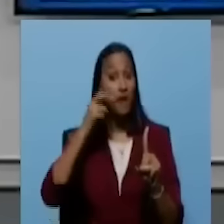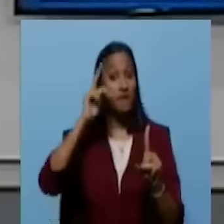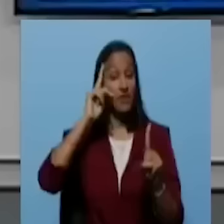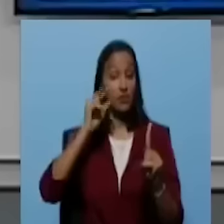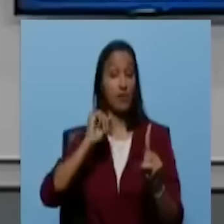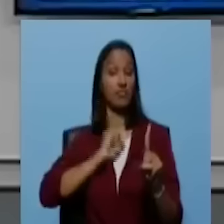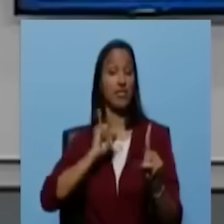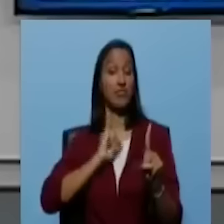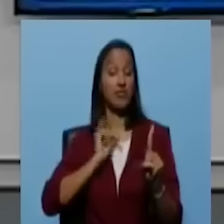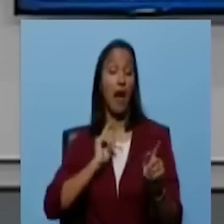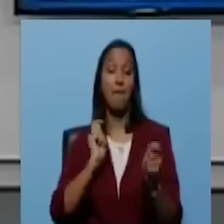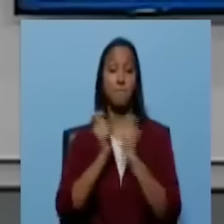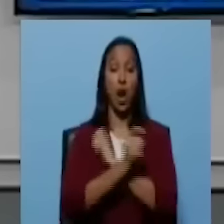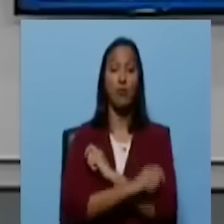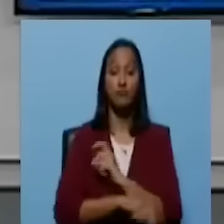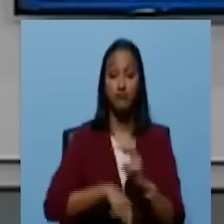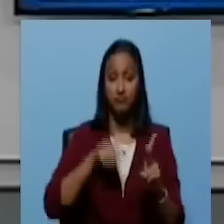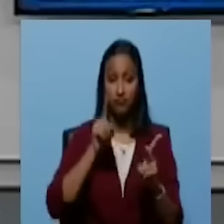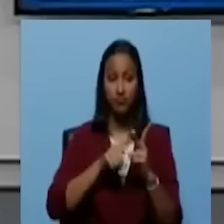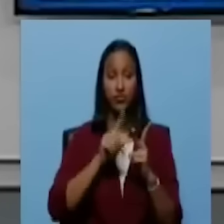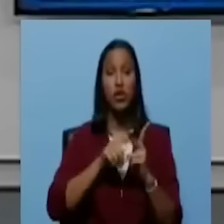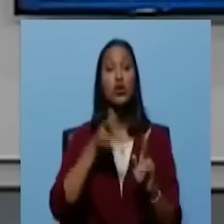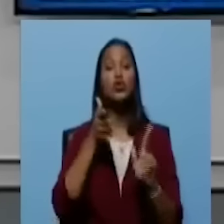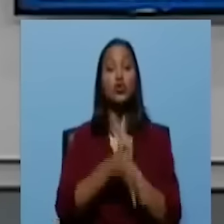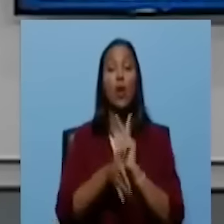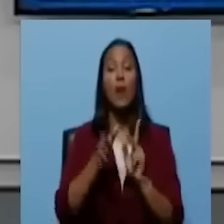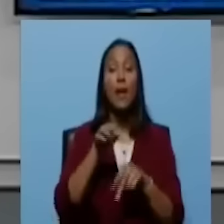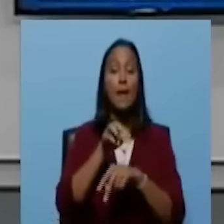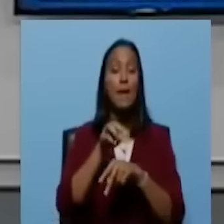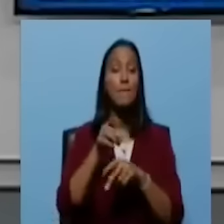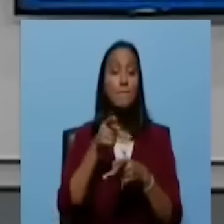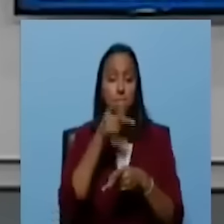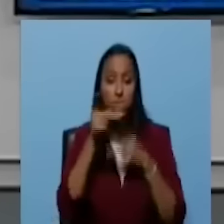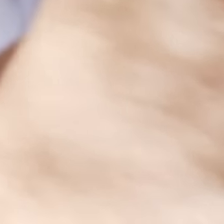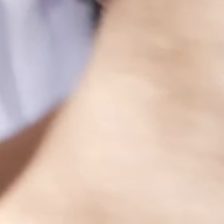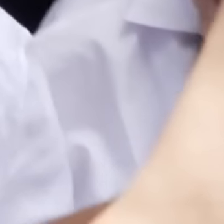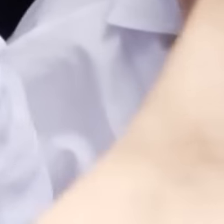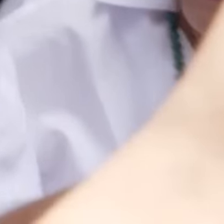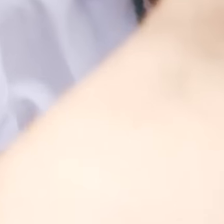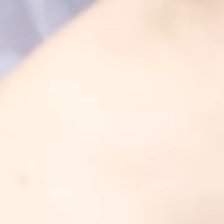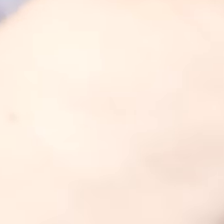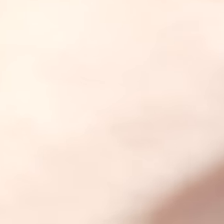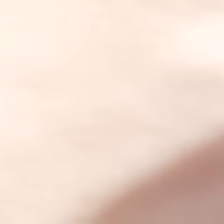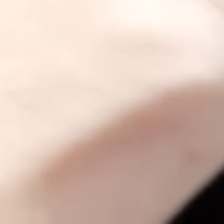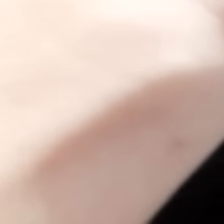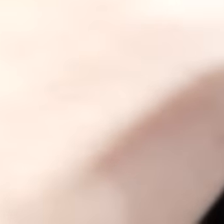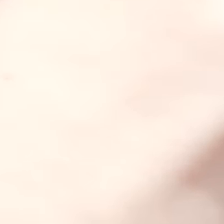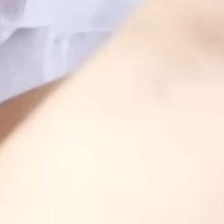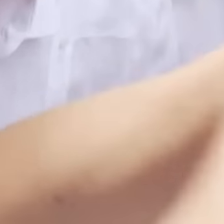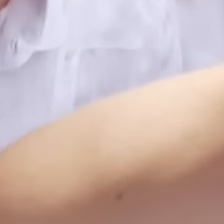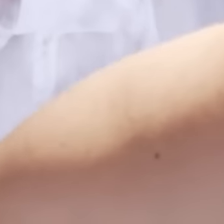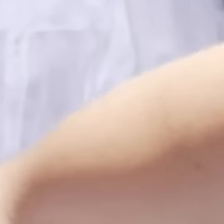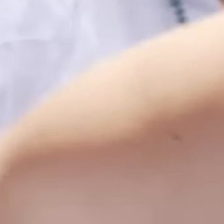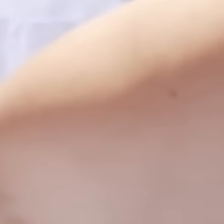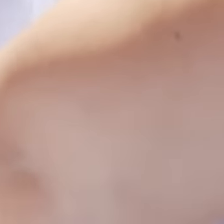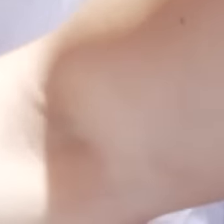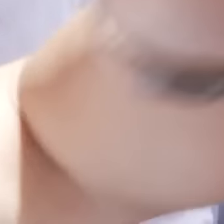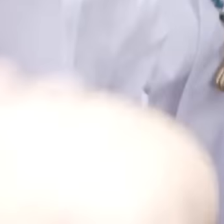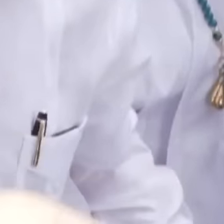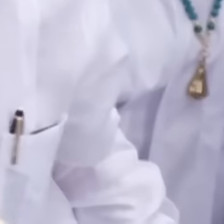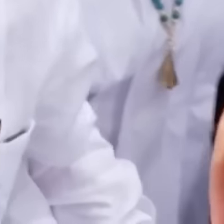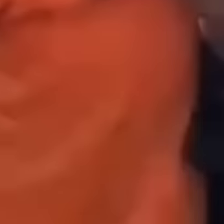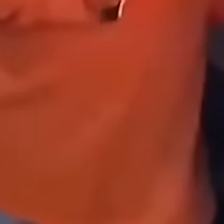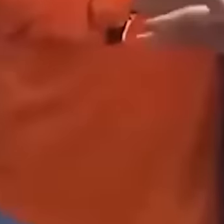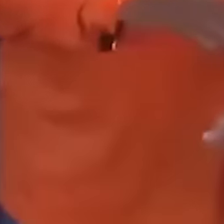documento público, instigación a la desobediencia de las leyes, delitos informáticos,